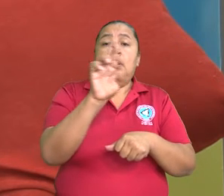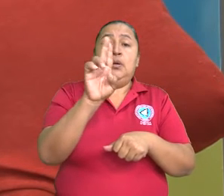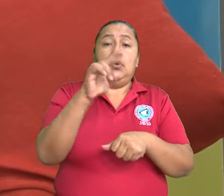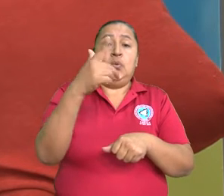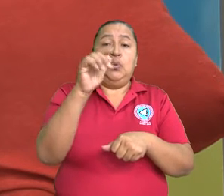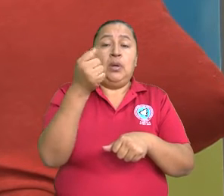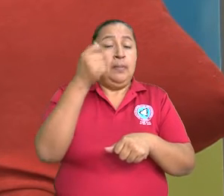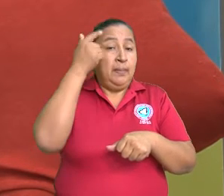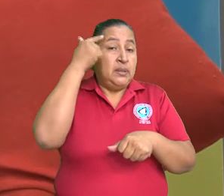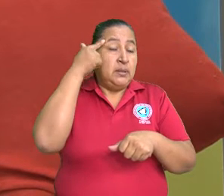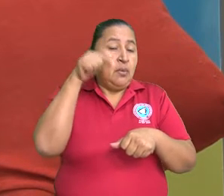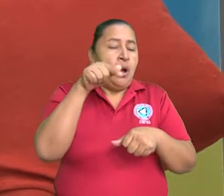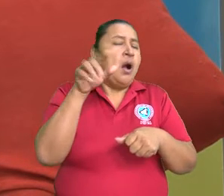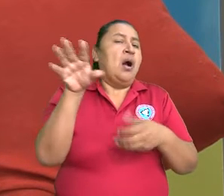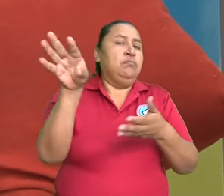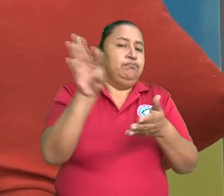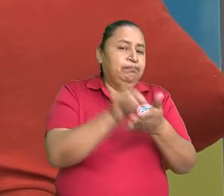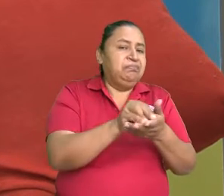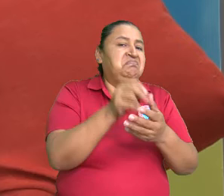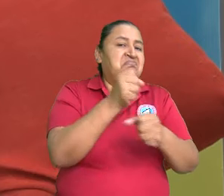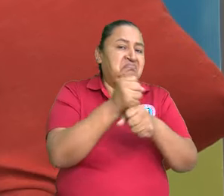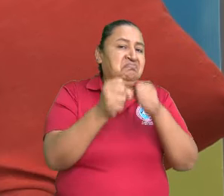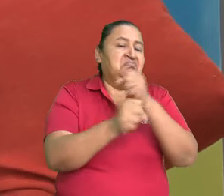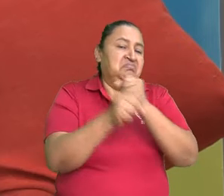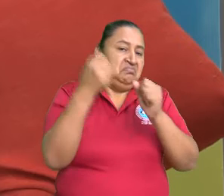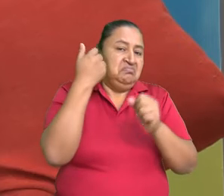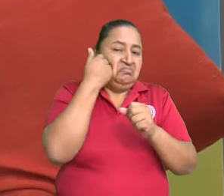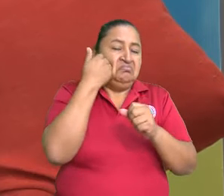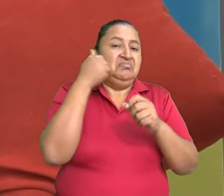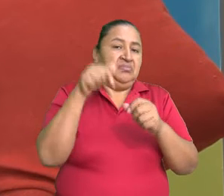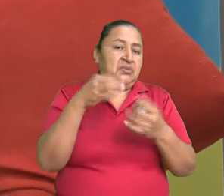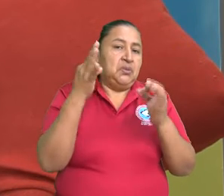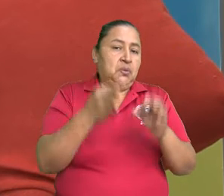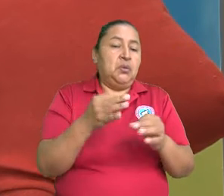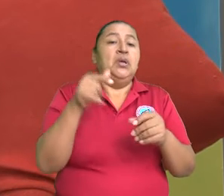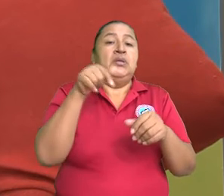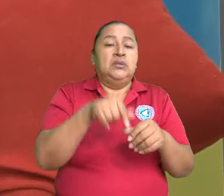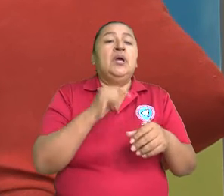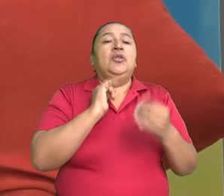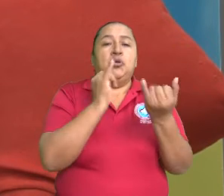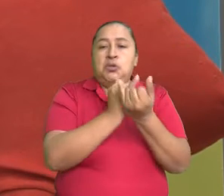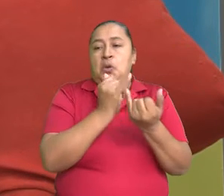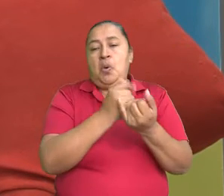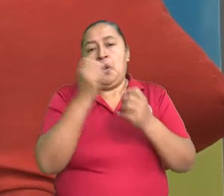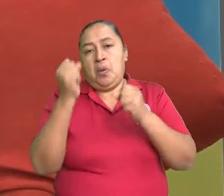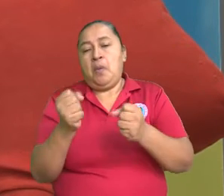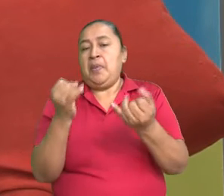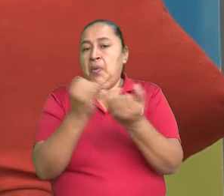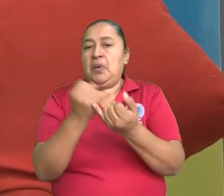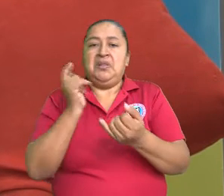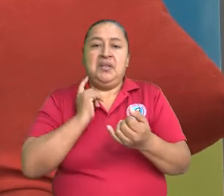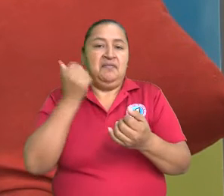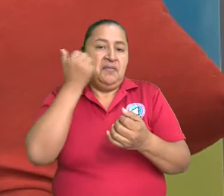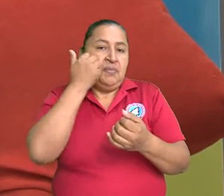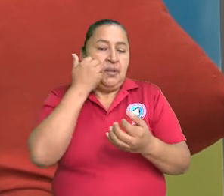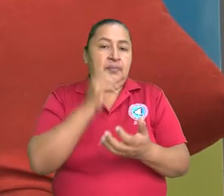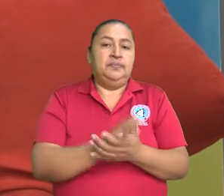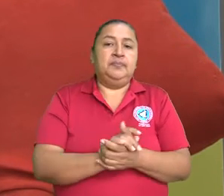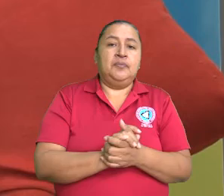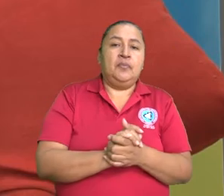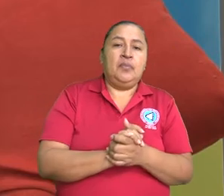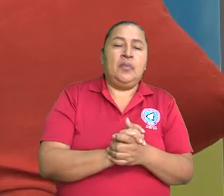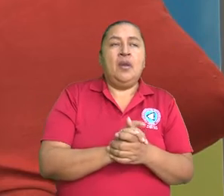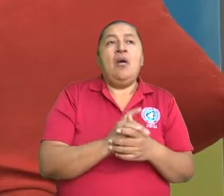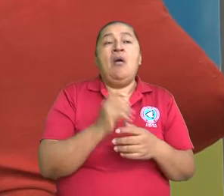que sospechar que es de transmisión sexual. Uh-huh. Si es de transmisión sexual, obviamente también afecta al hombre. Oye,